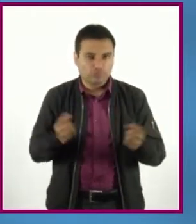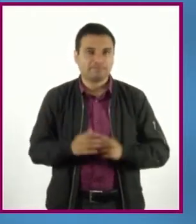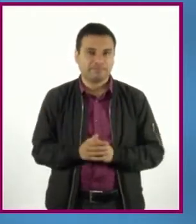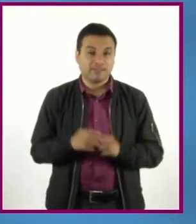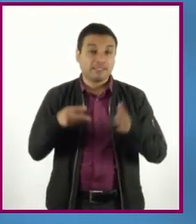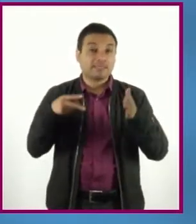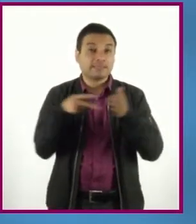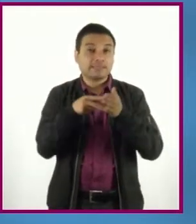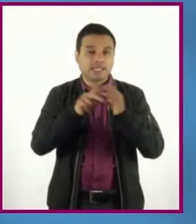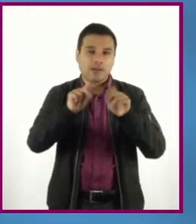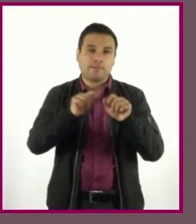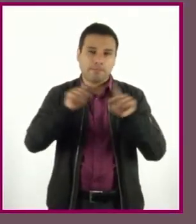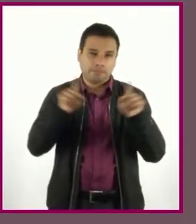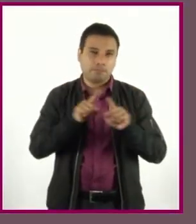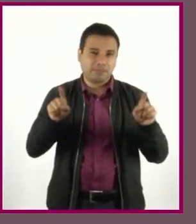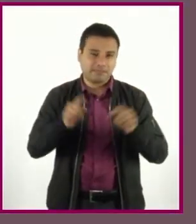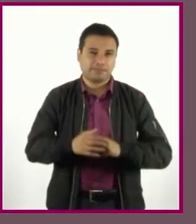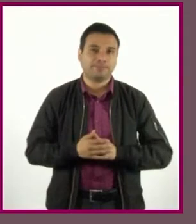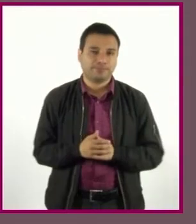Siria.